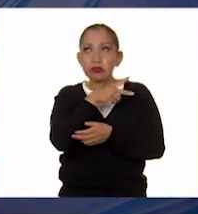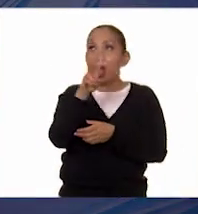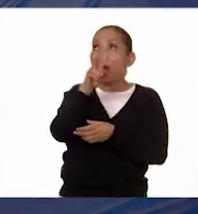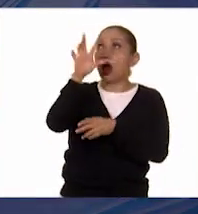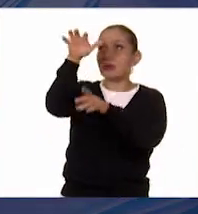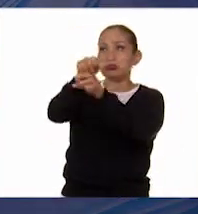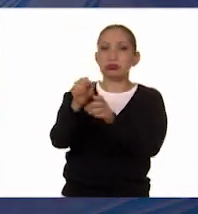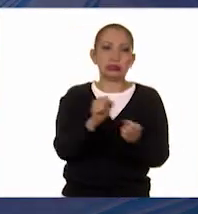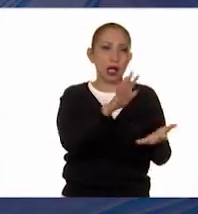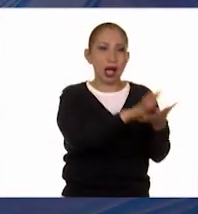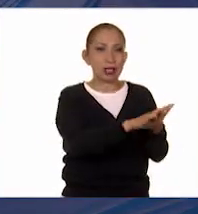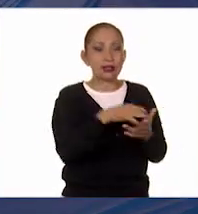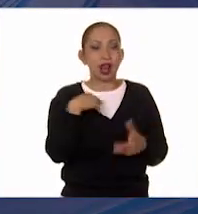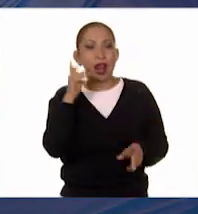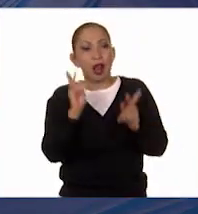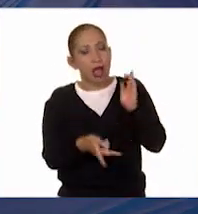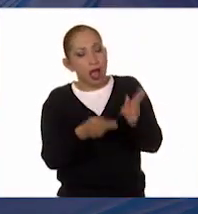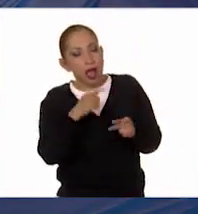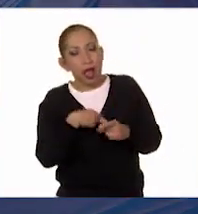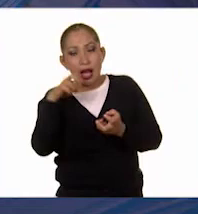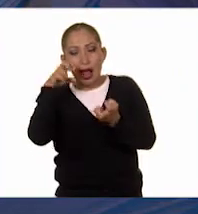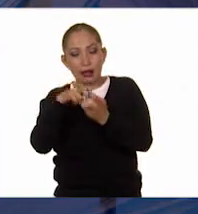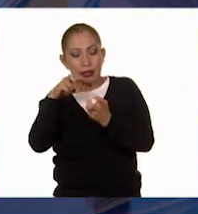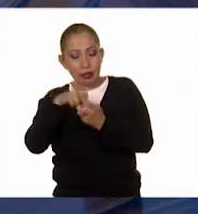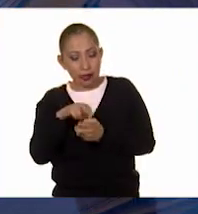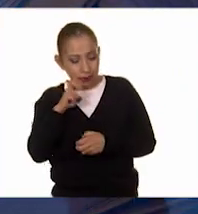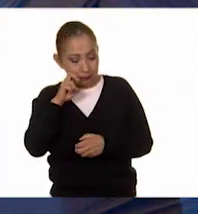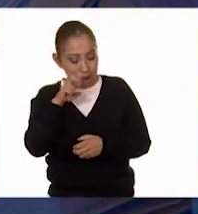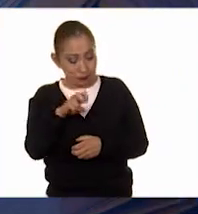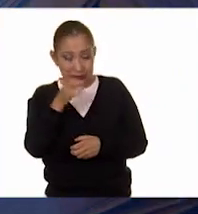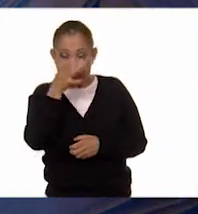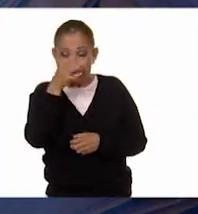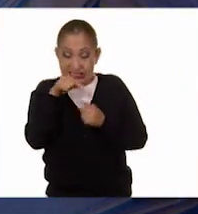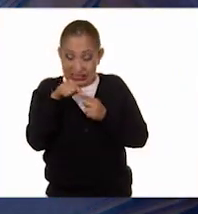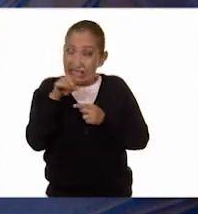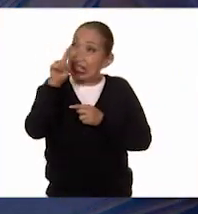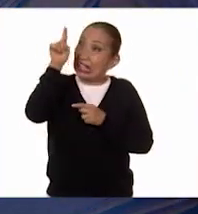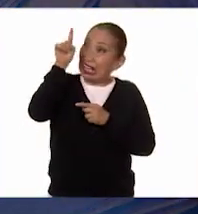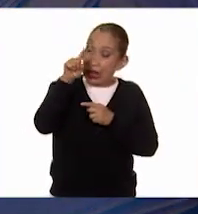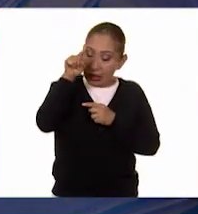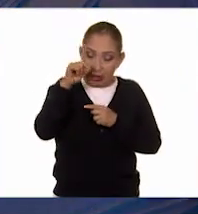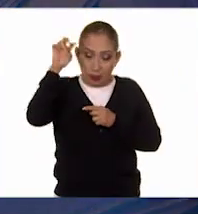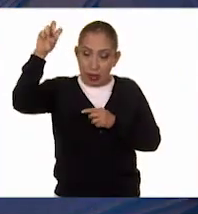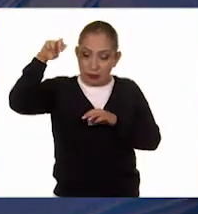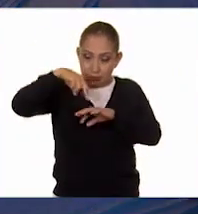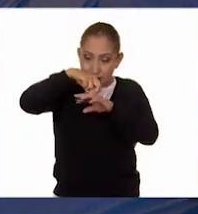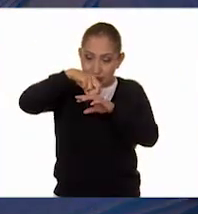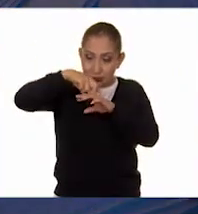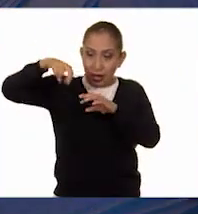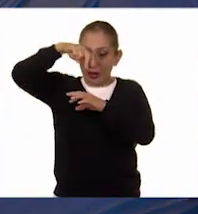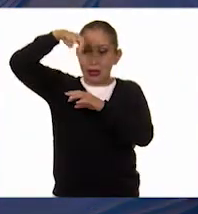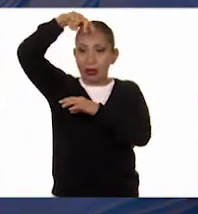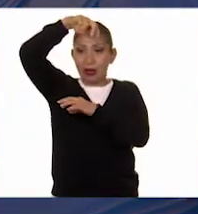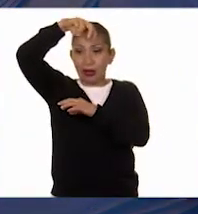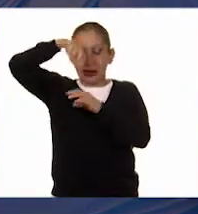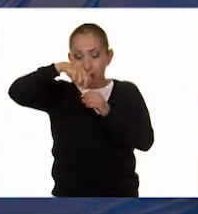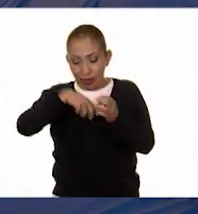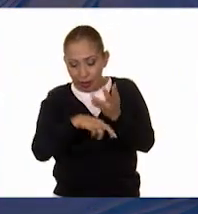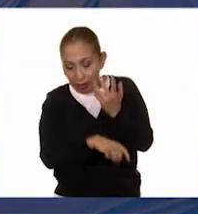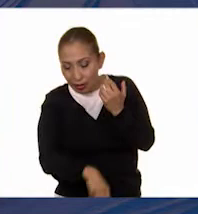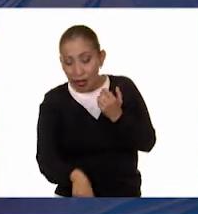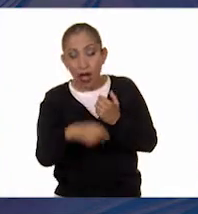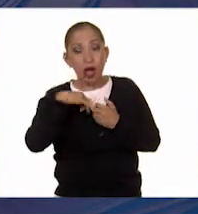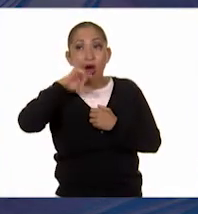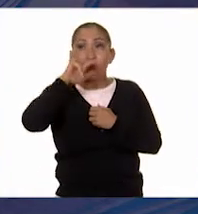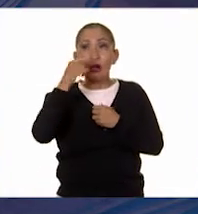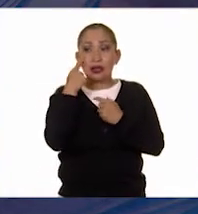la conversación seguía, y la ardilla primero te desafiaba a unos centímetros de ti, y luego bajaba y corría a perderse en el bosque. Mientras